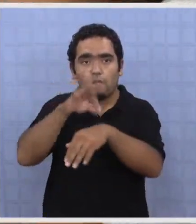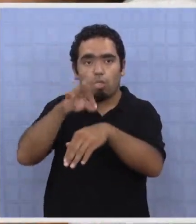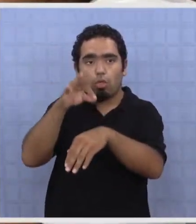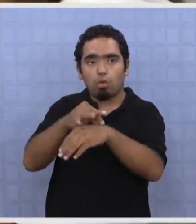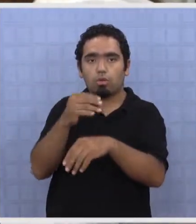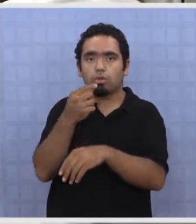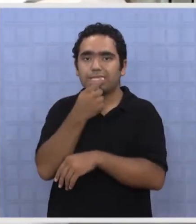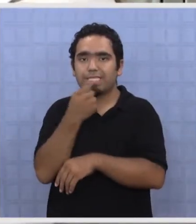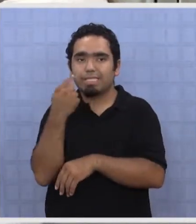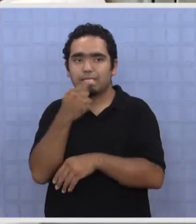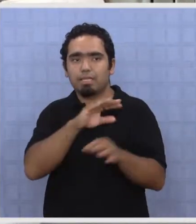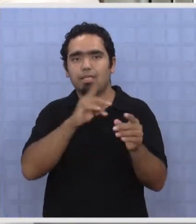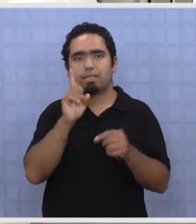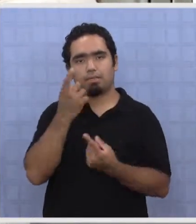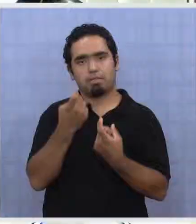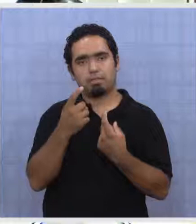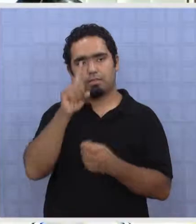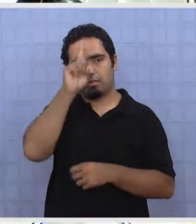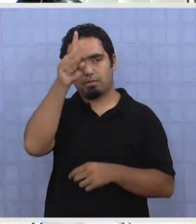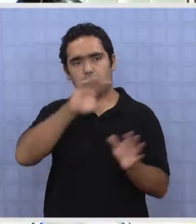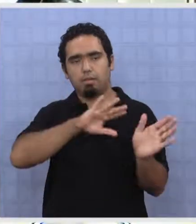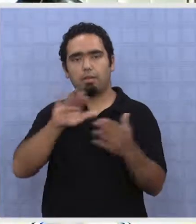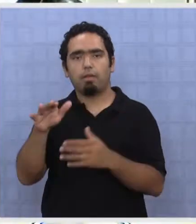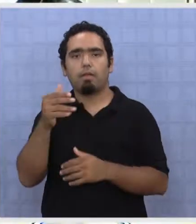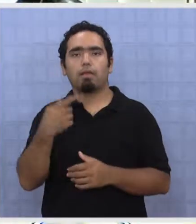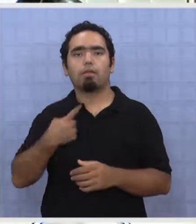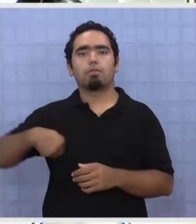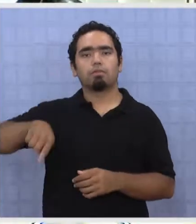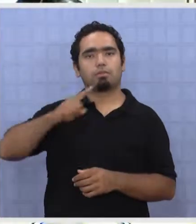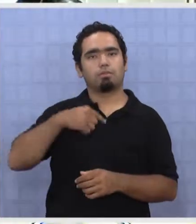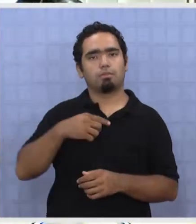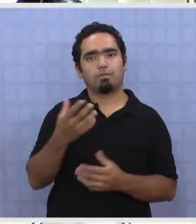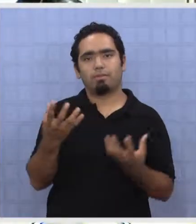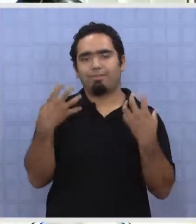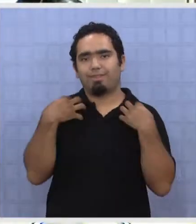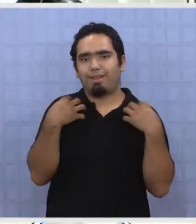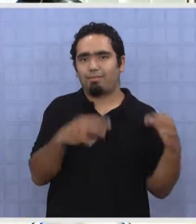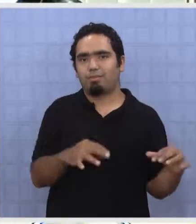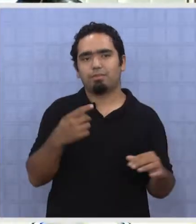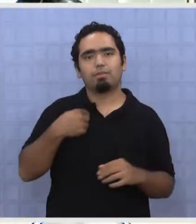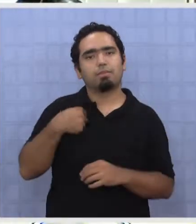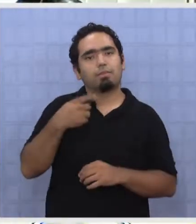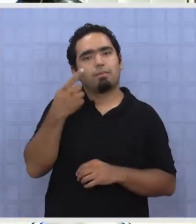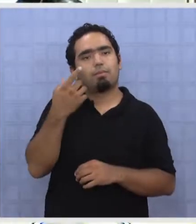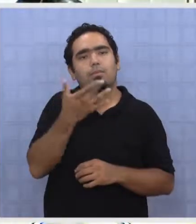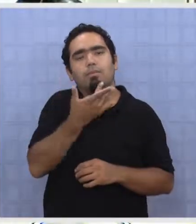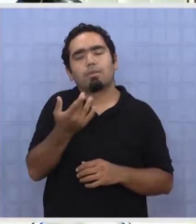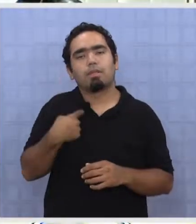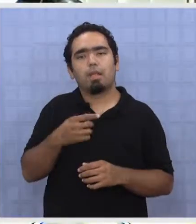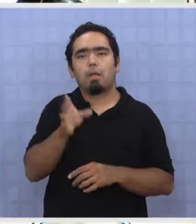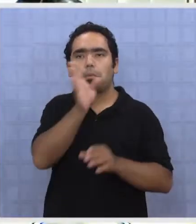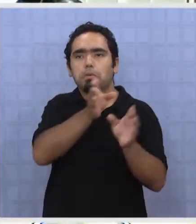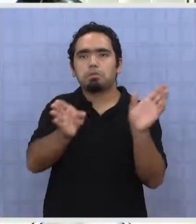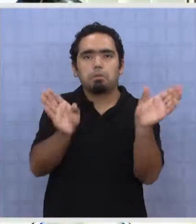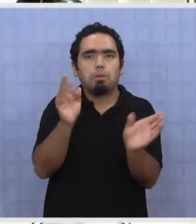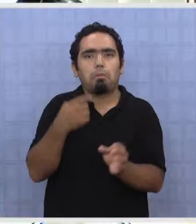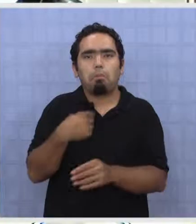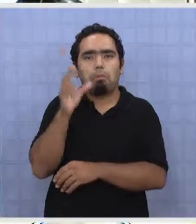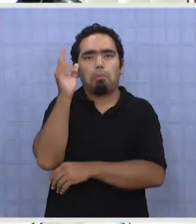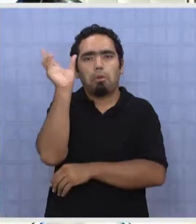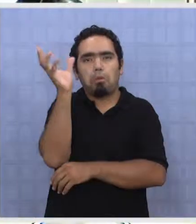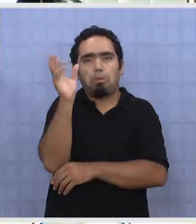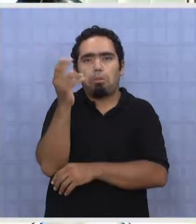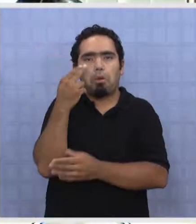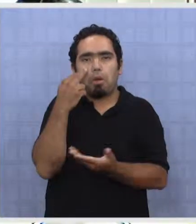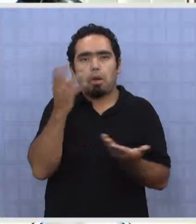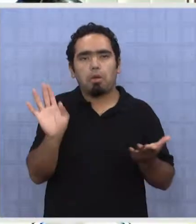algo habitual. Somos irresponsables. Pero es una cosa de responsabilidad, a mi parecer, es una cosa de desconocimiento, ignorancia, que